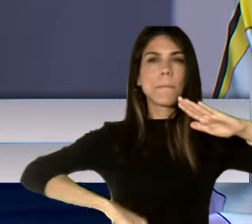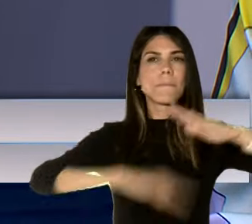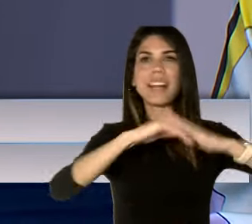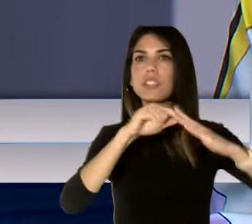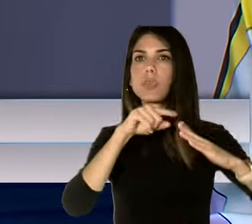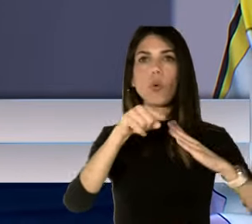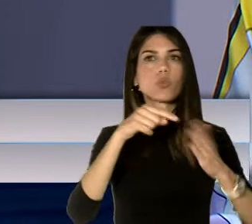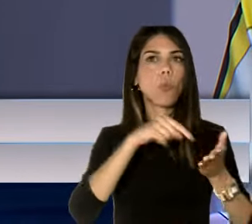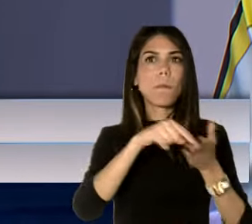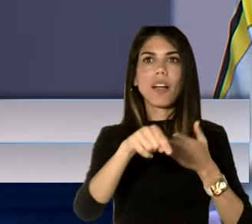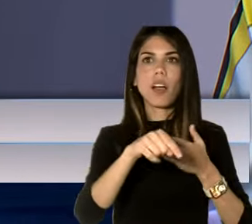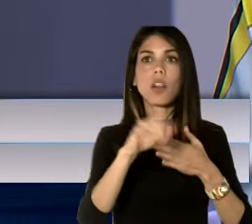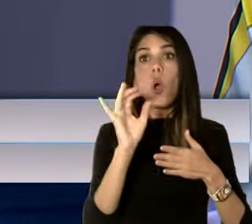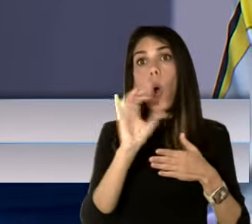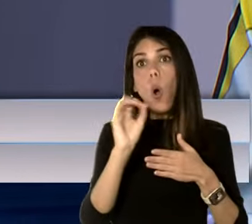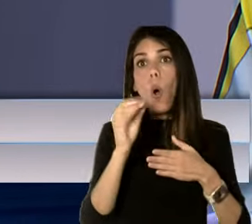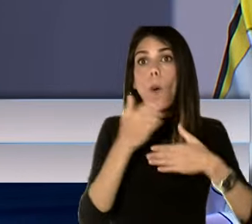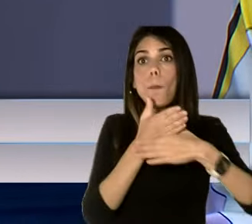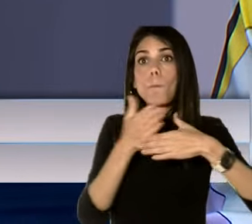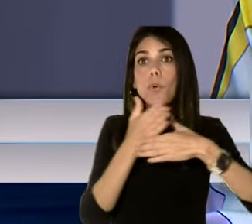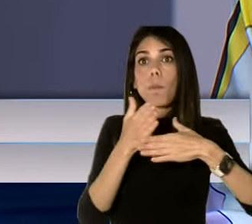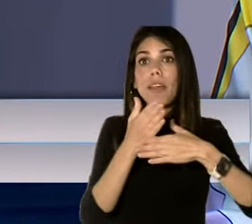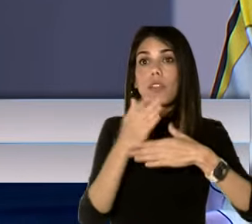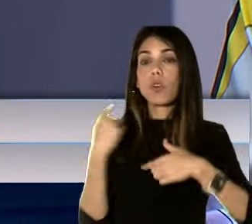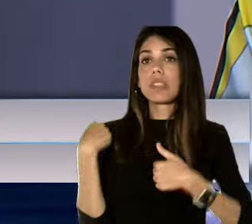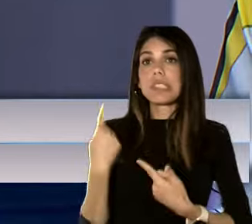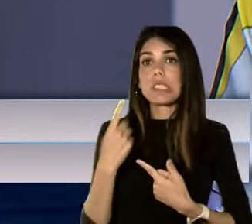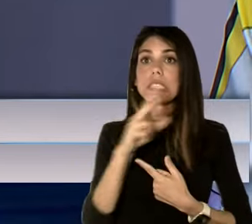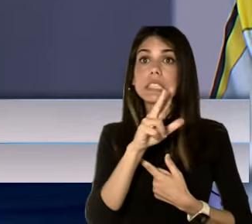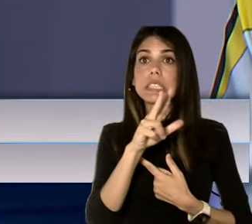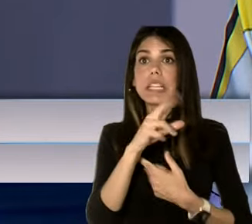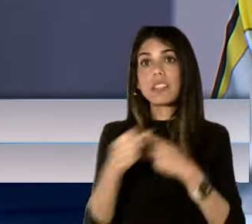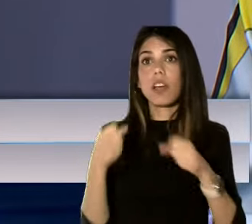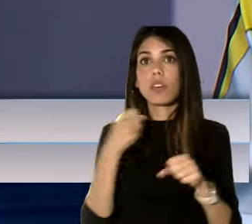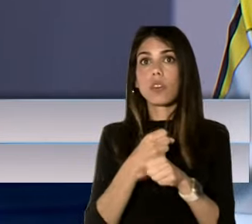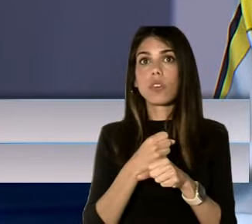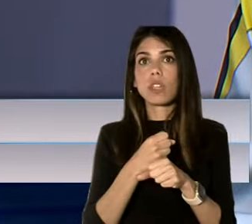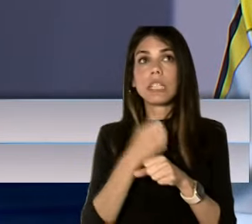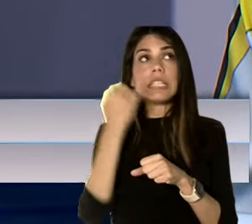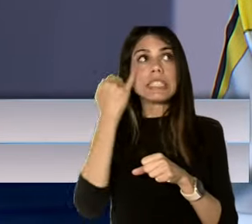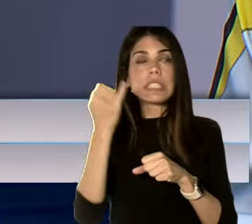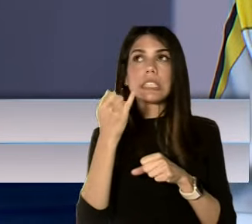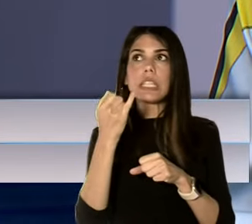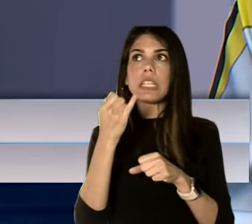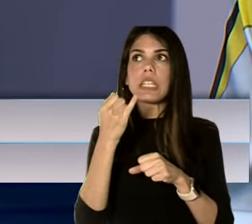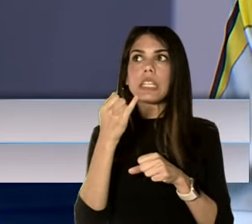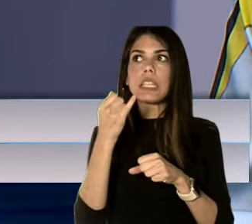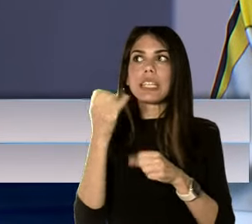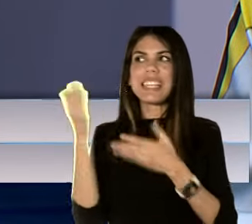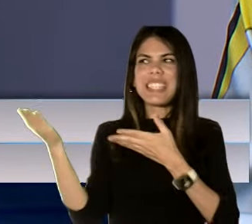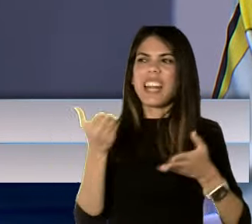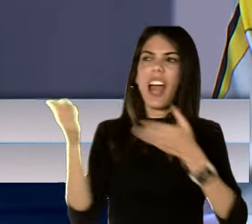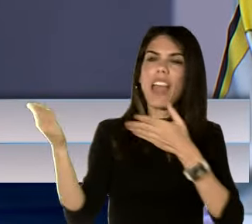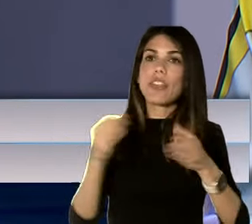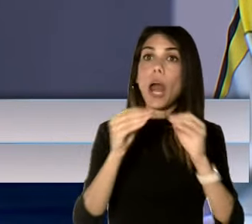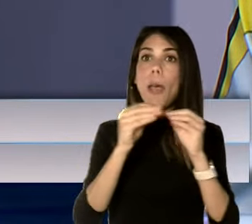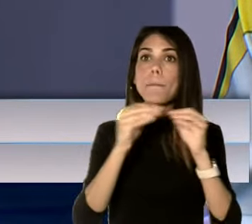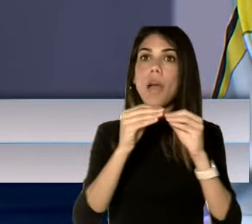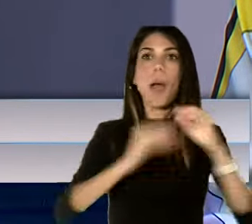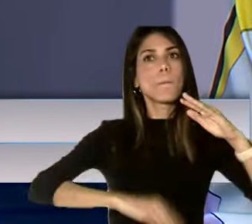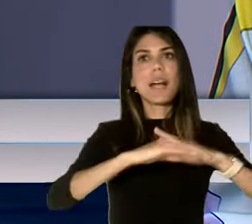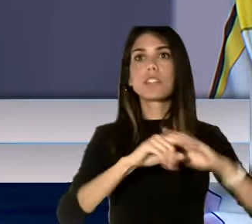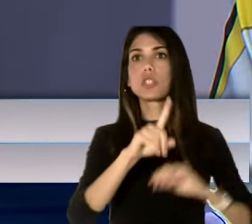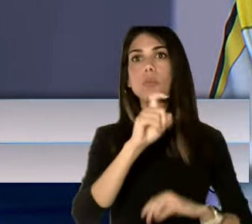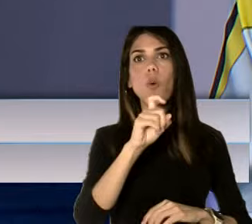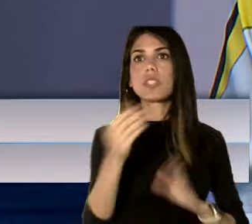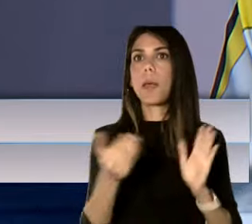pagado o un promedio de los últimos 3 años que más o menos también se ha hablado Pues si traes más inventario vas a seguir pagando 100,000 no vas a